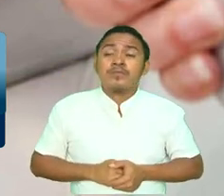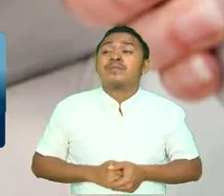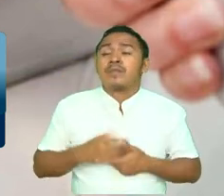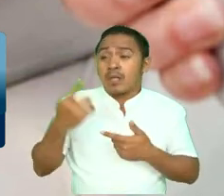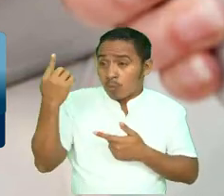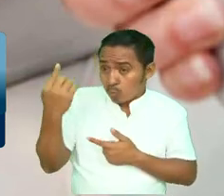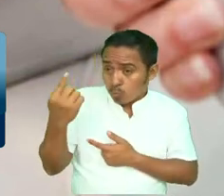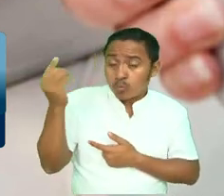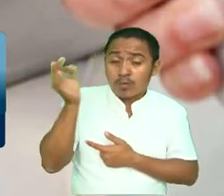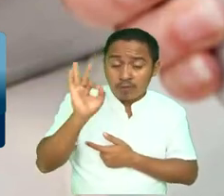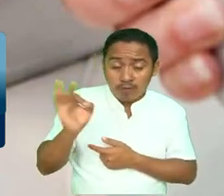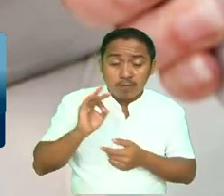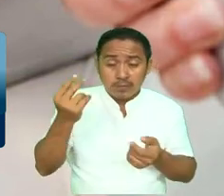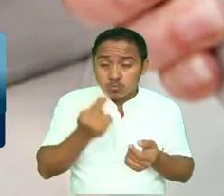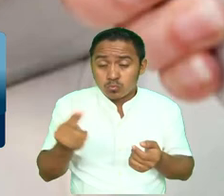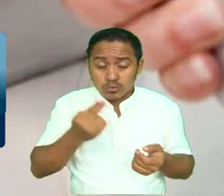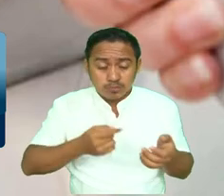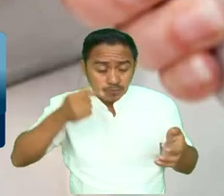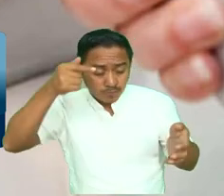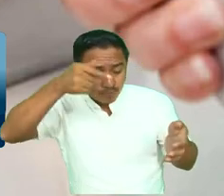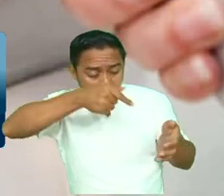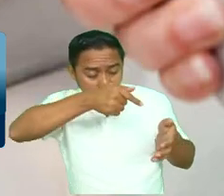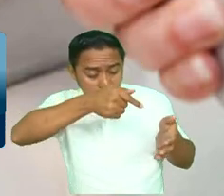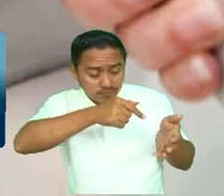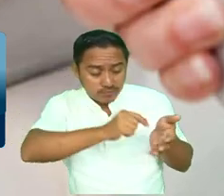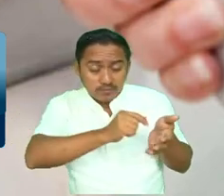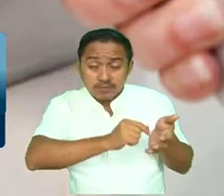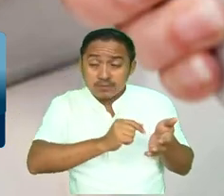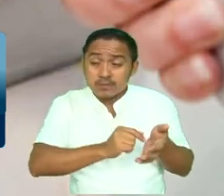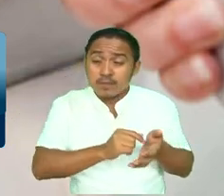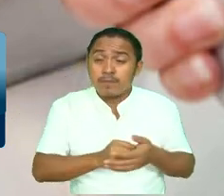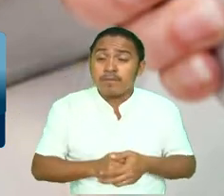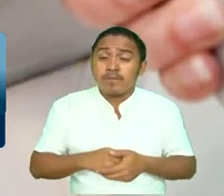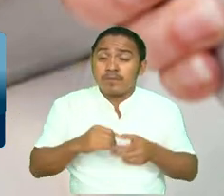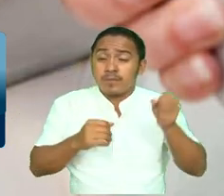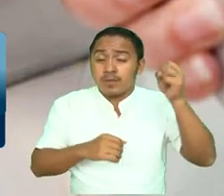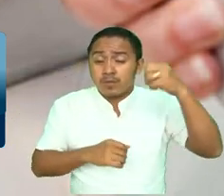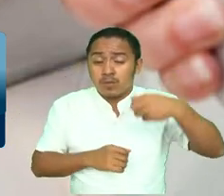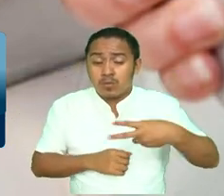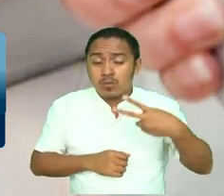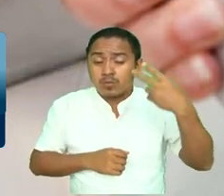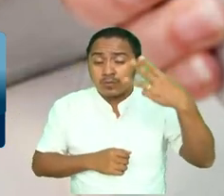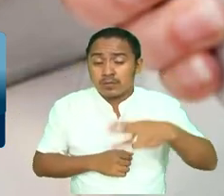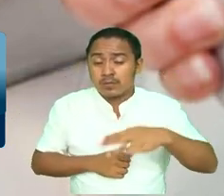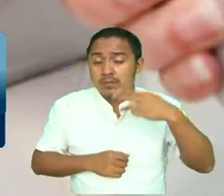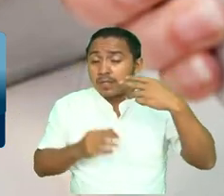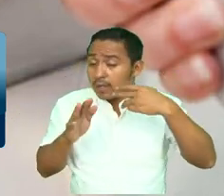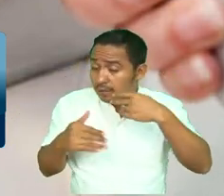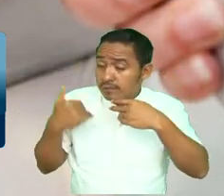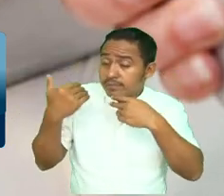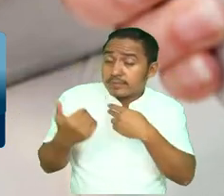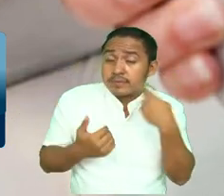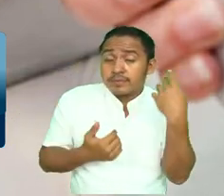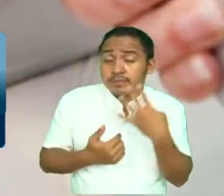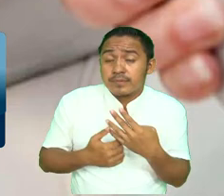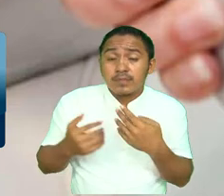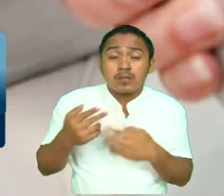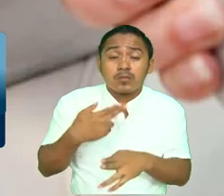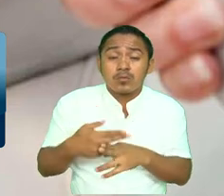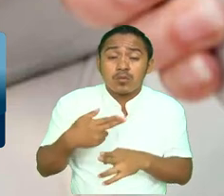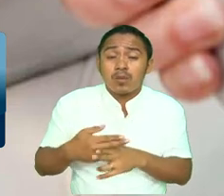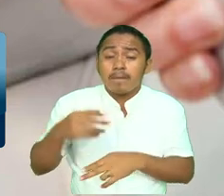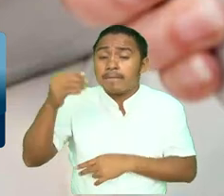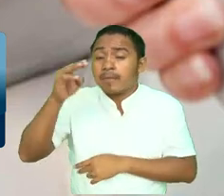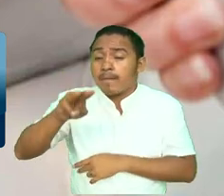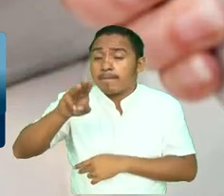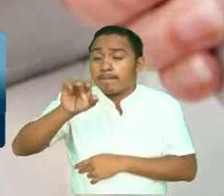las terapias, ¿verdad? Está desde la terapia primera línea, segunda línea, hasta lo que son otras alternativas. ¿Esa es la terapia conocida como microondas, doctor,